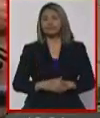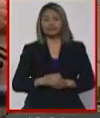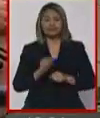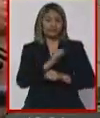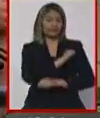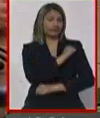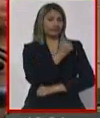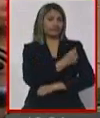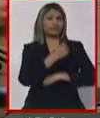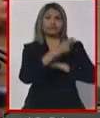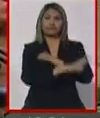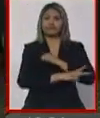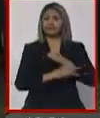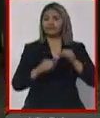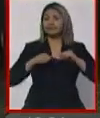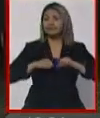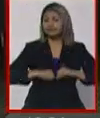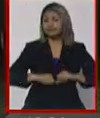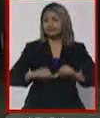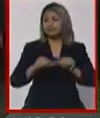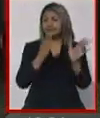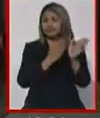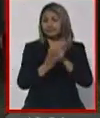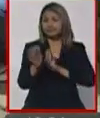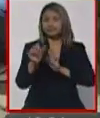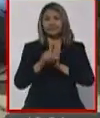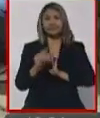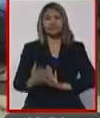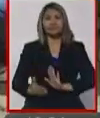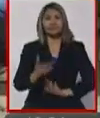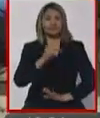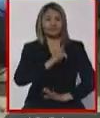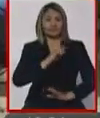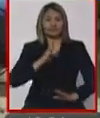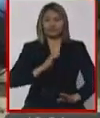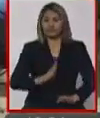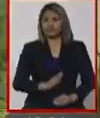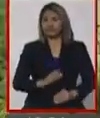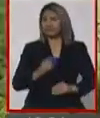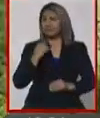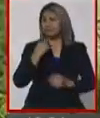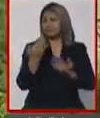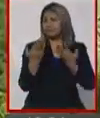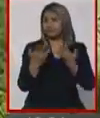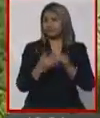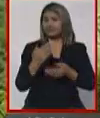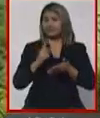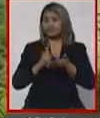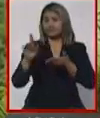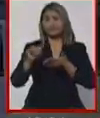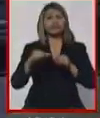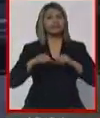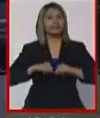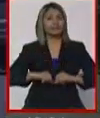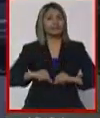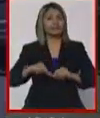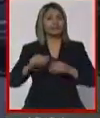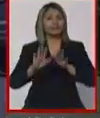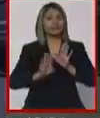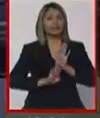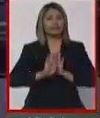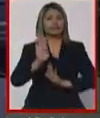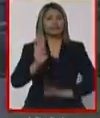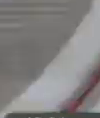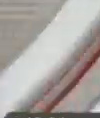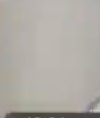nacionales han garantizado de que van a continuar el proceso legal ante el Tribunal Constitucional, esperando de que el proyecto continúe su curso.